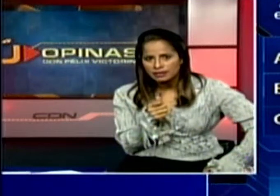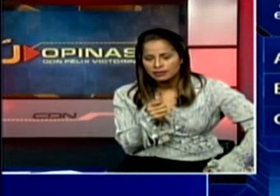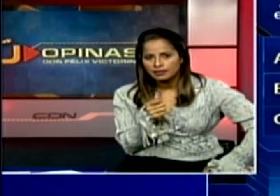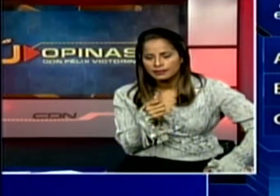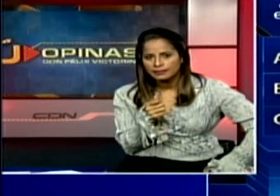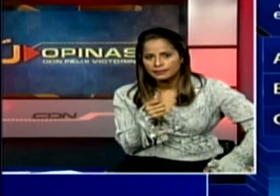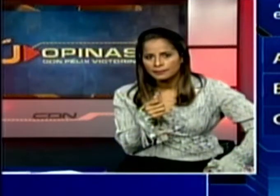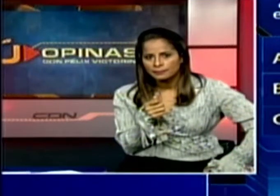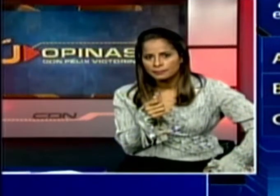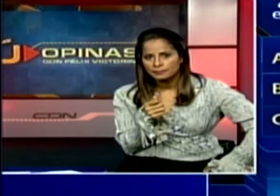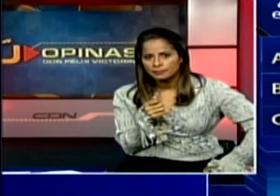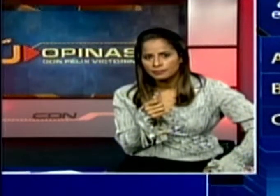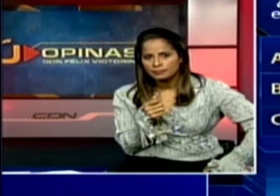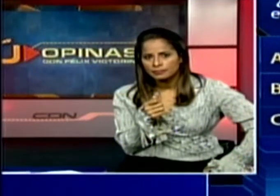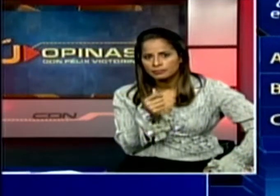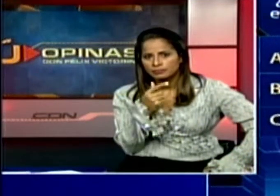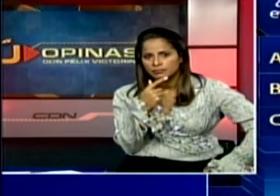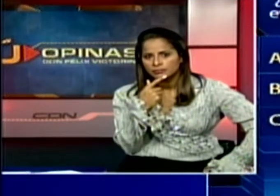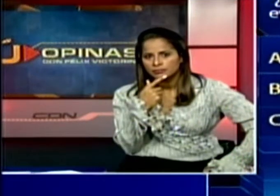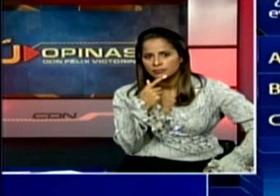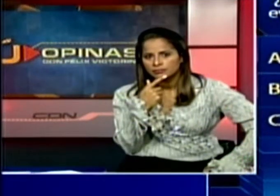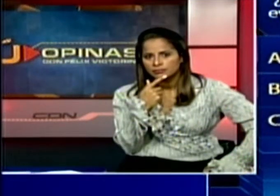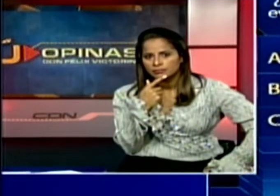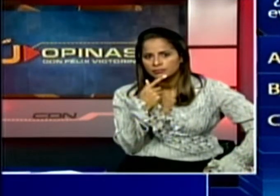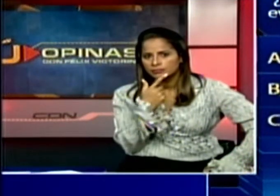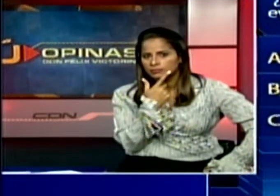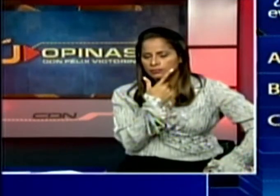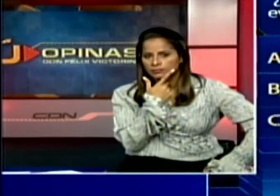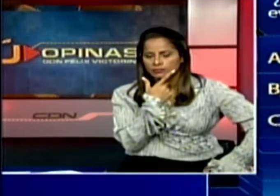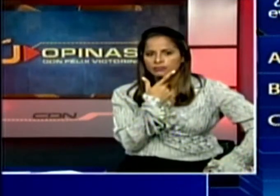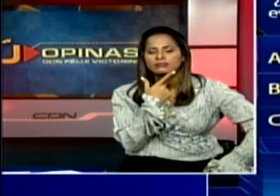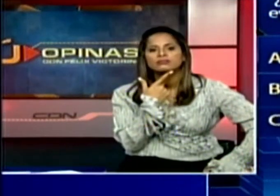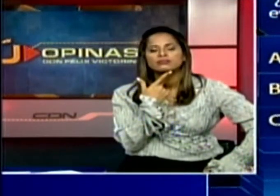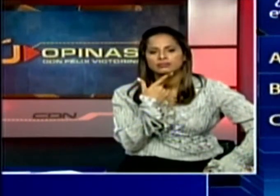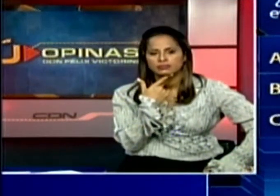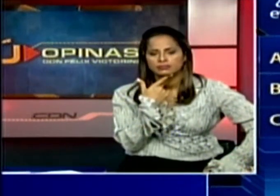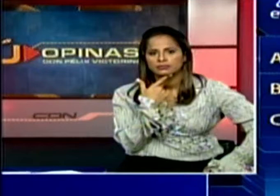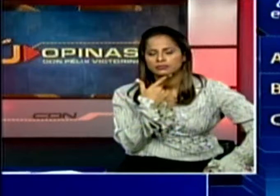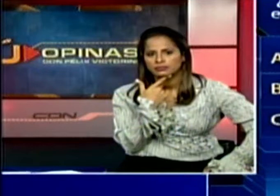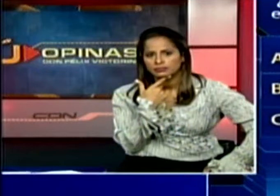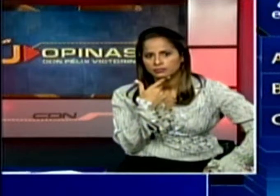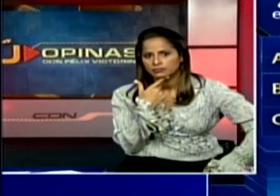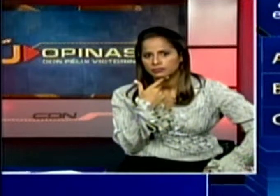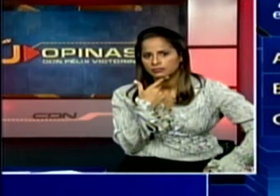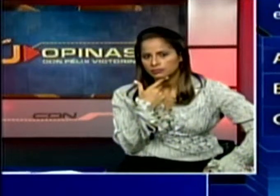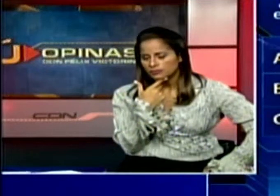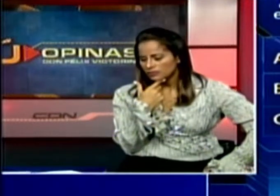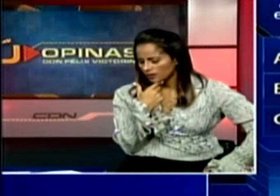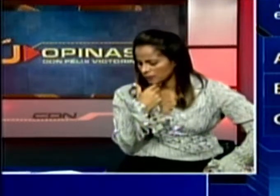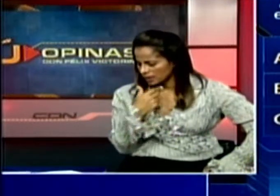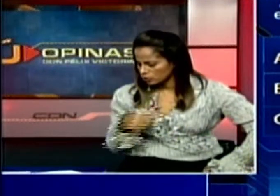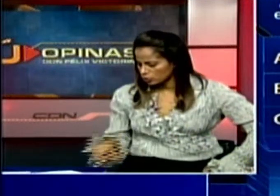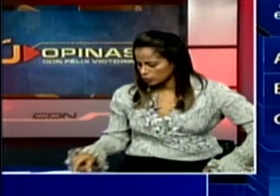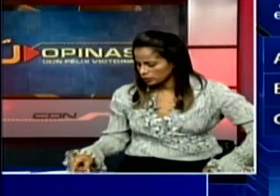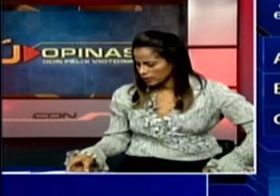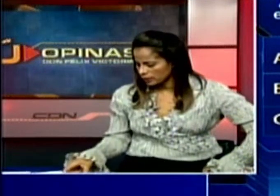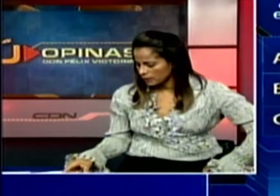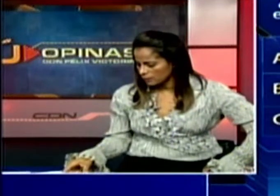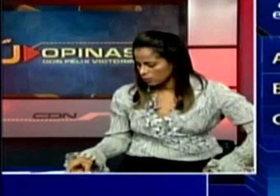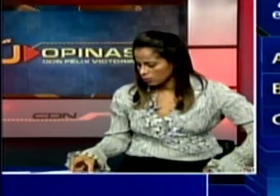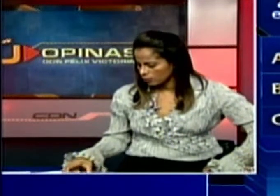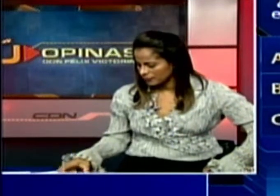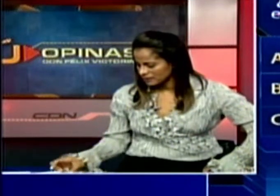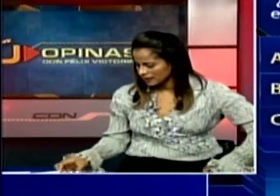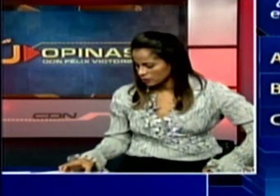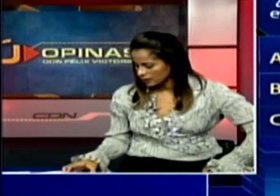específica? Sí, gente que se ha muerto de un pronto, que no saben de qué es, y es de eso que se han muerto. Bien, yo estoy ahora